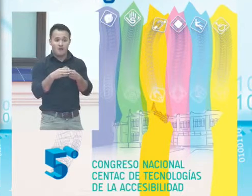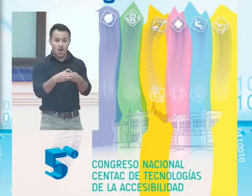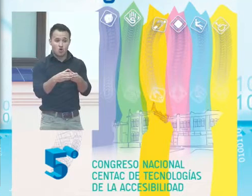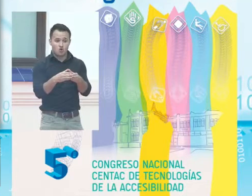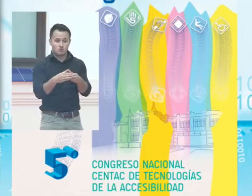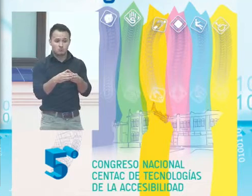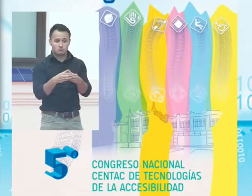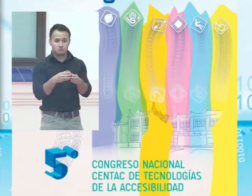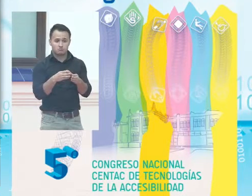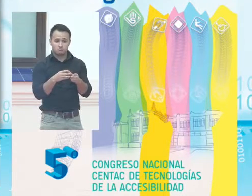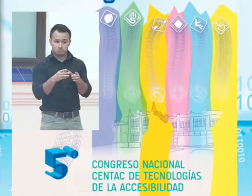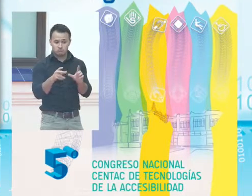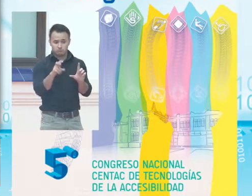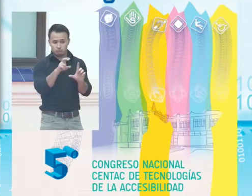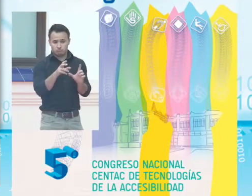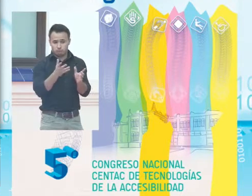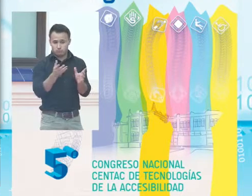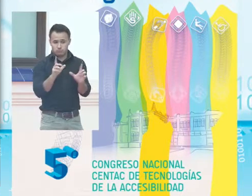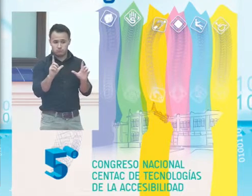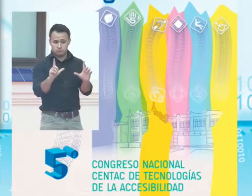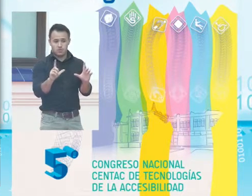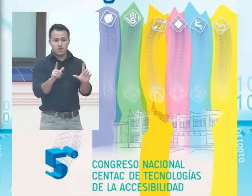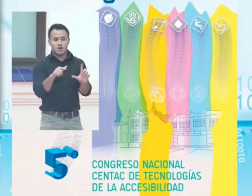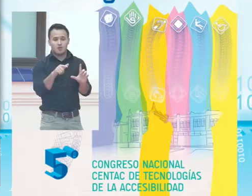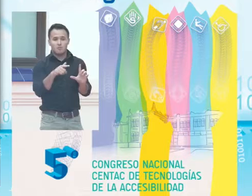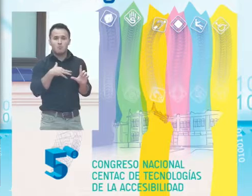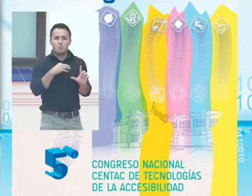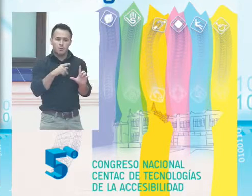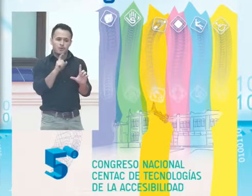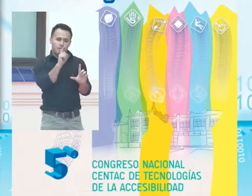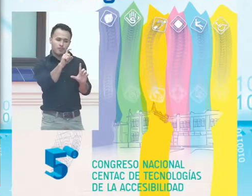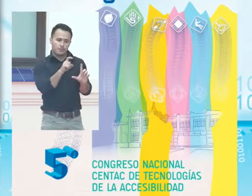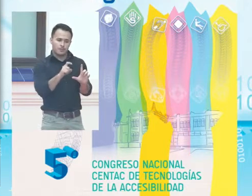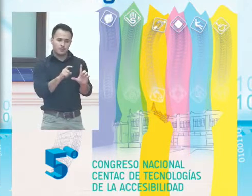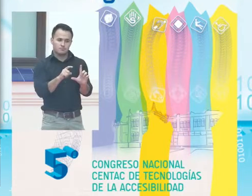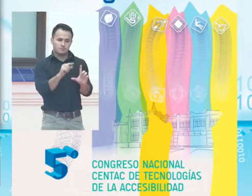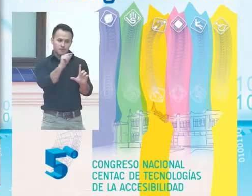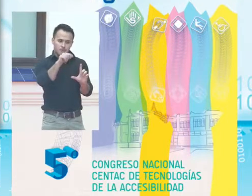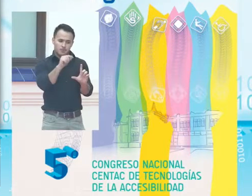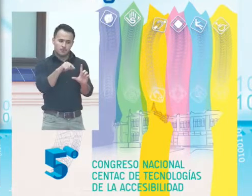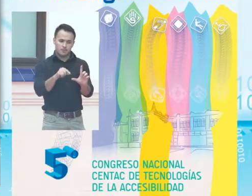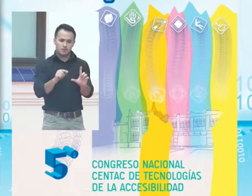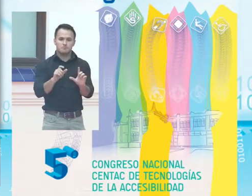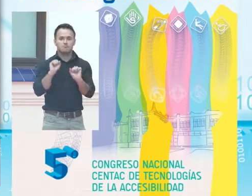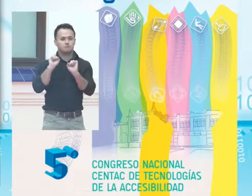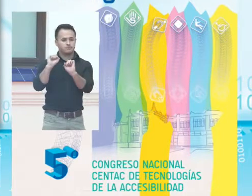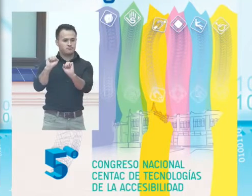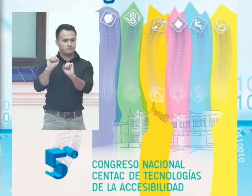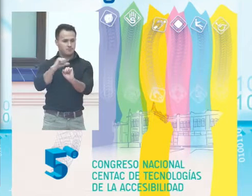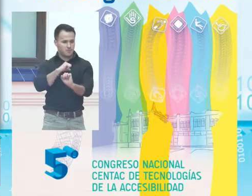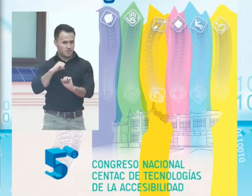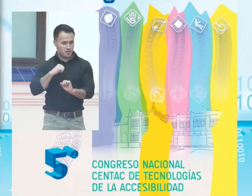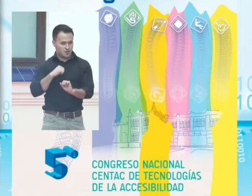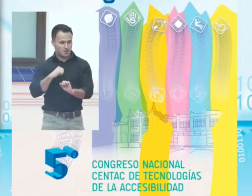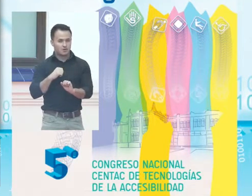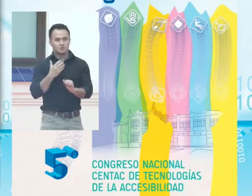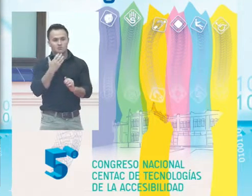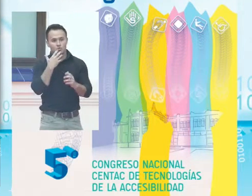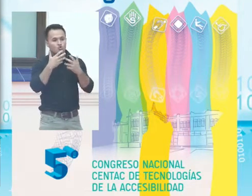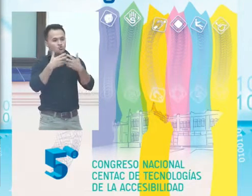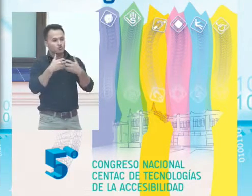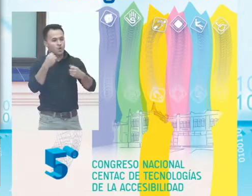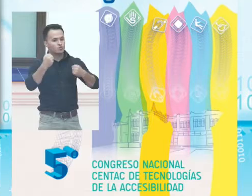para facilitar ese proceso en tu interacción de sitios. La industria